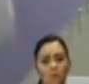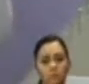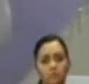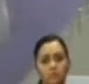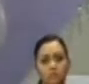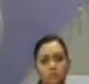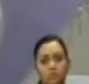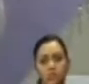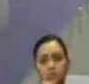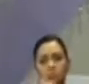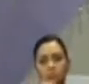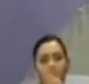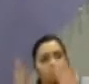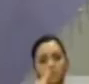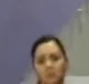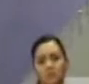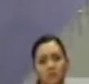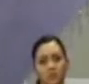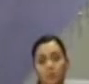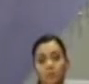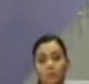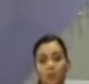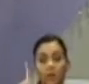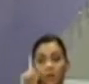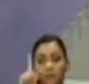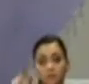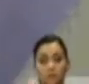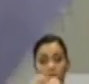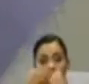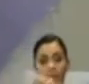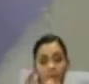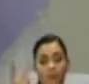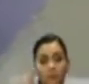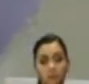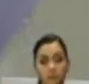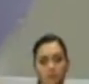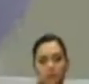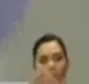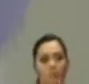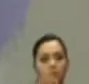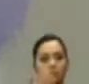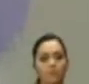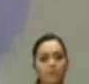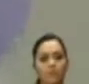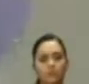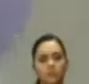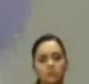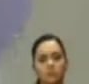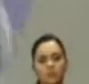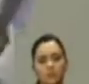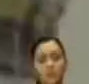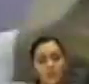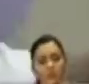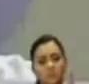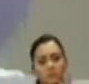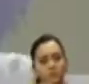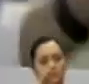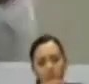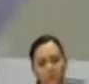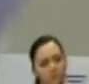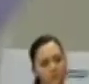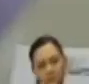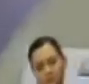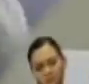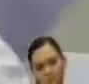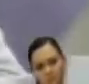Pero de acuerdo a estos señores y este dirigente de la Cámara de Comercio de Quito, se ha creado un nuevo trámite engorroso. Así se le miente al pueblo ecuatoriano,